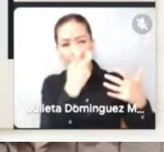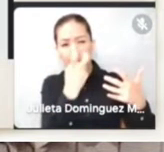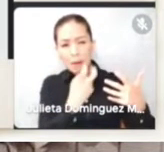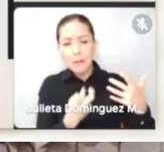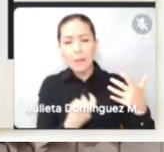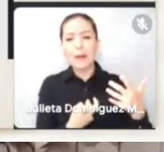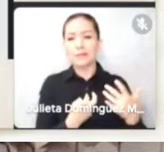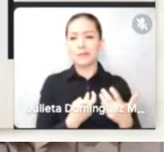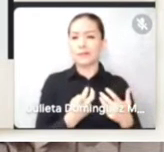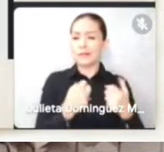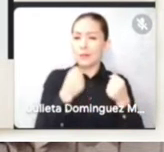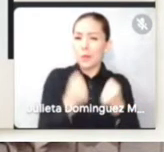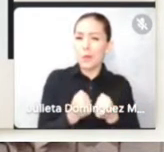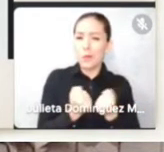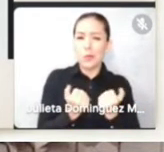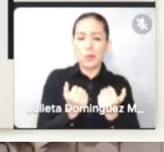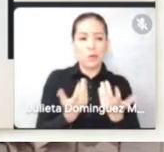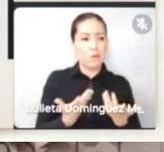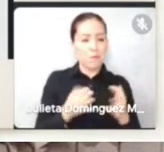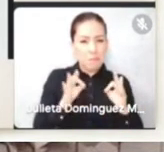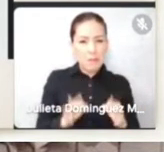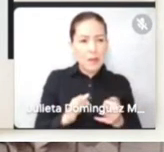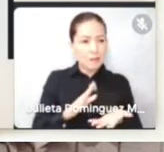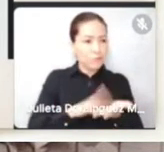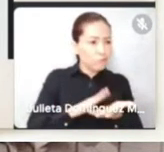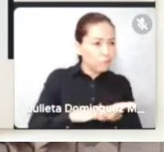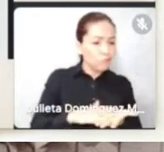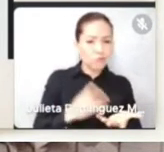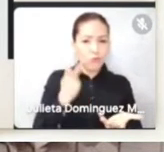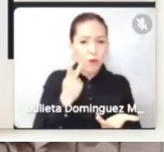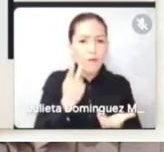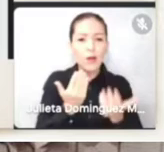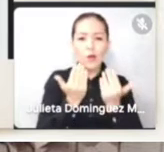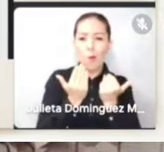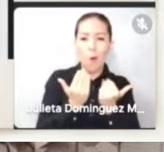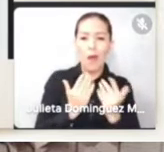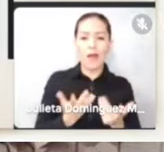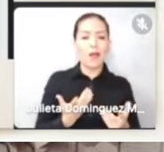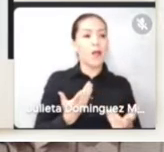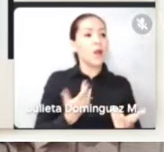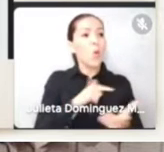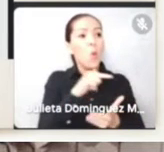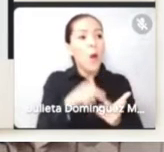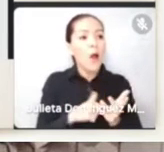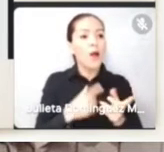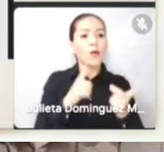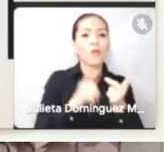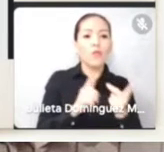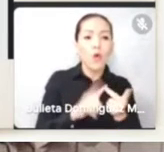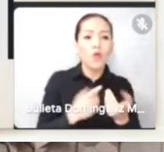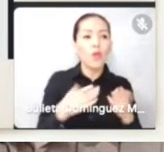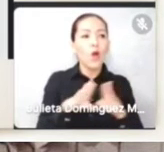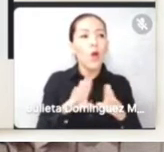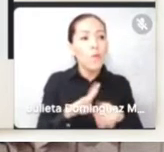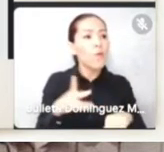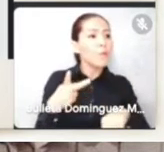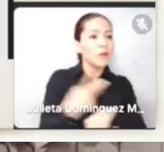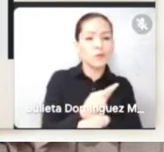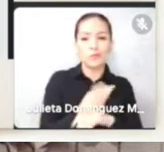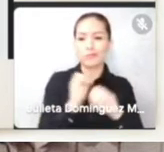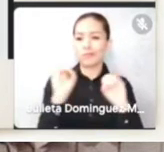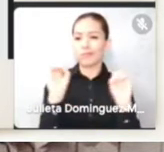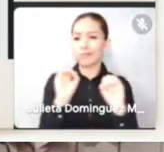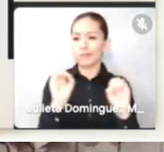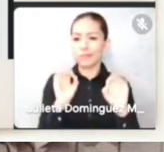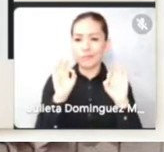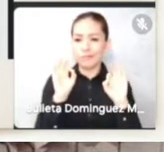e imprecisas, las cuales no refieren hechos concretos, ni el momento en que acontecieron, ni la forma en que tales hechos trascendieron